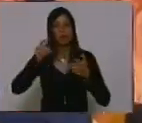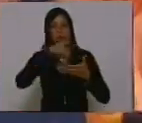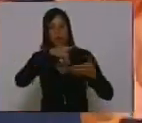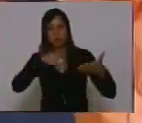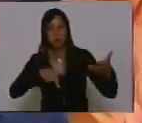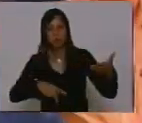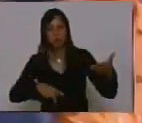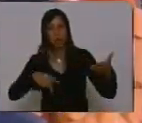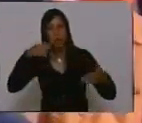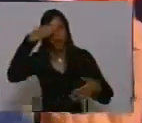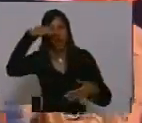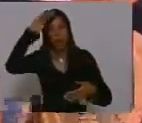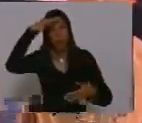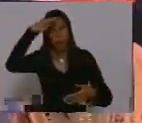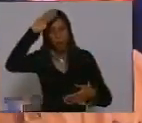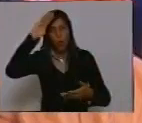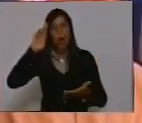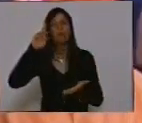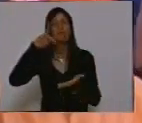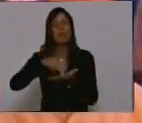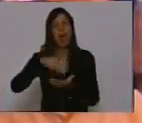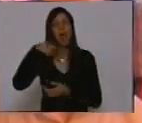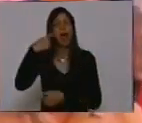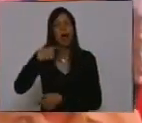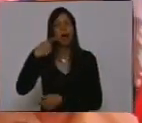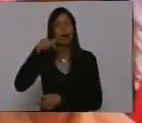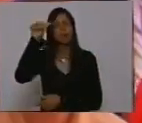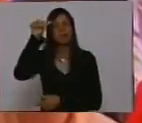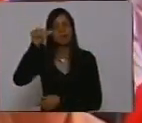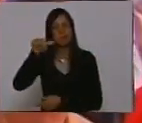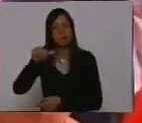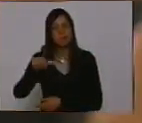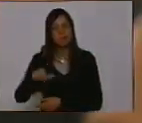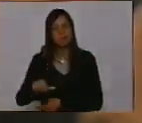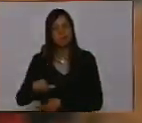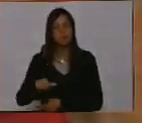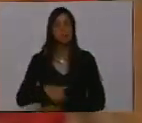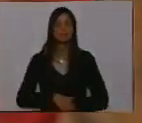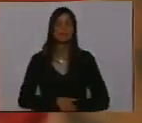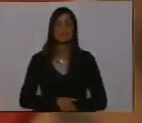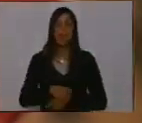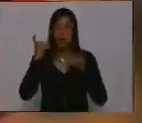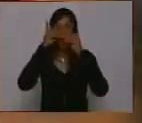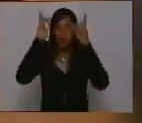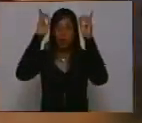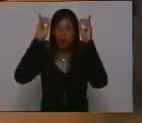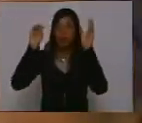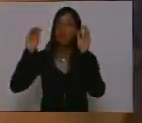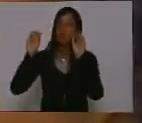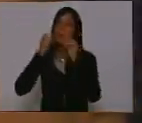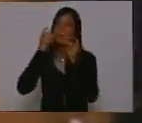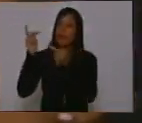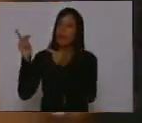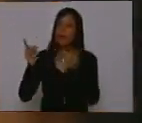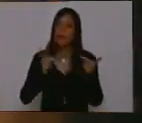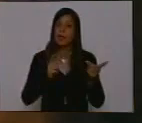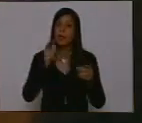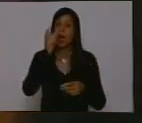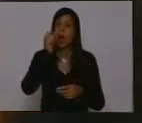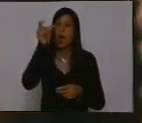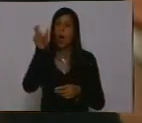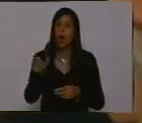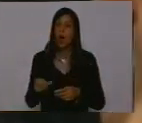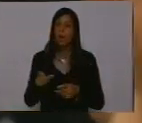pueblos libres, Germán Sánchez Otero. En este punto, la presidenta reiteró la bienvenida al ciudadano Germán Sánchez